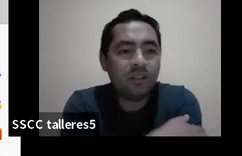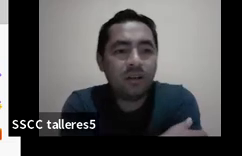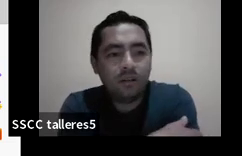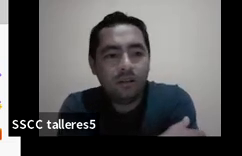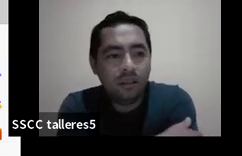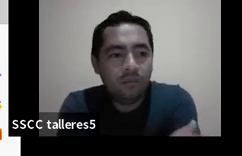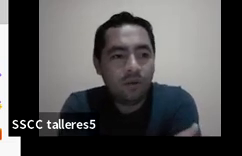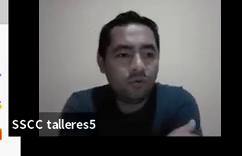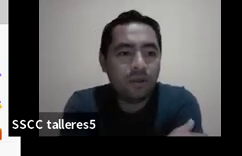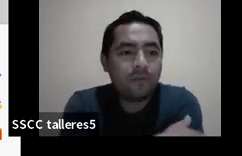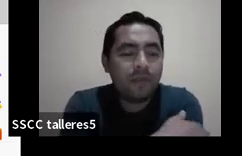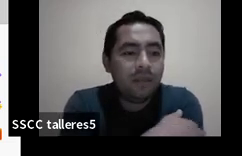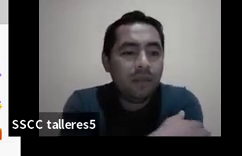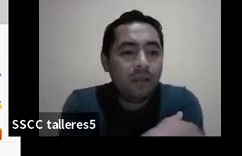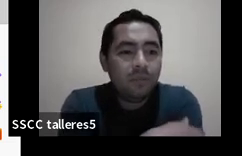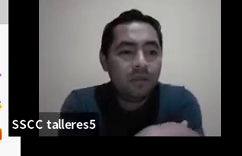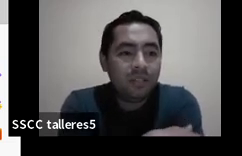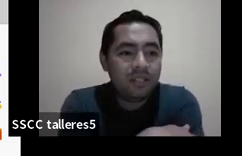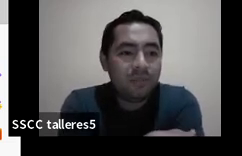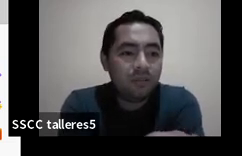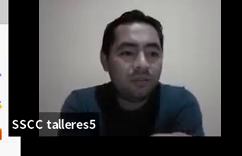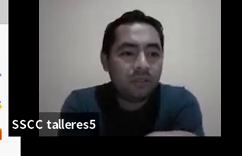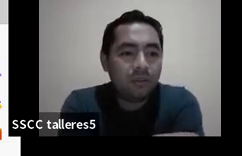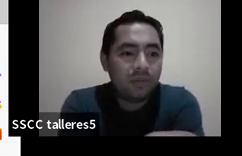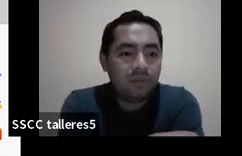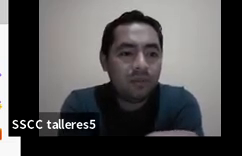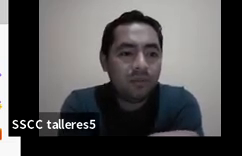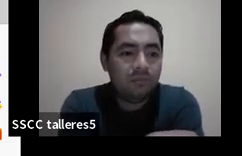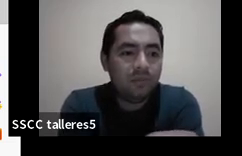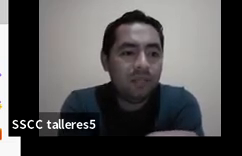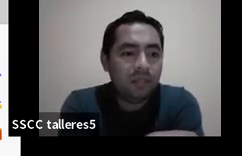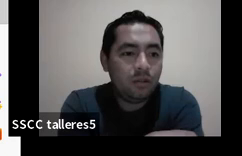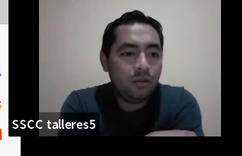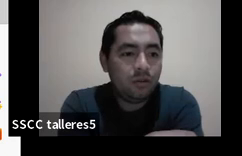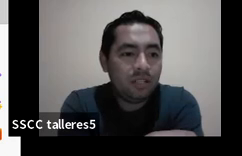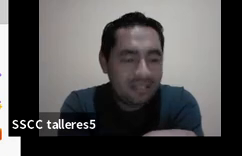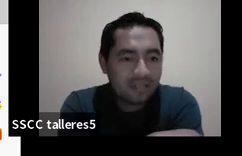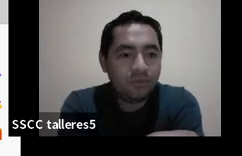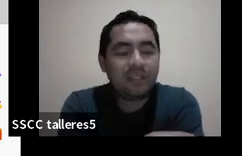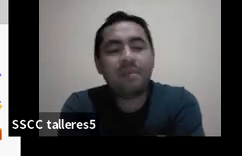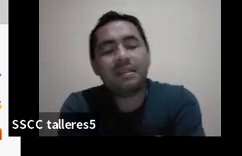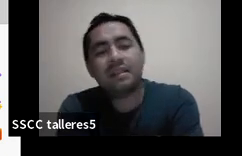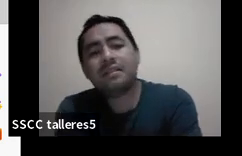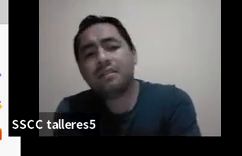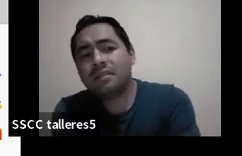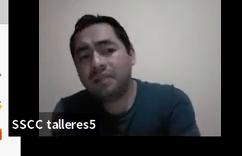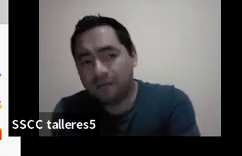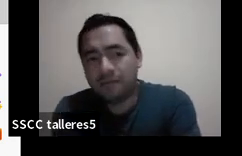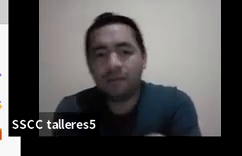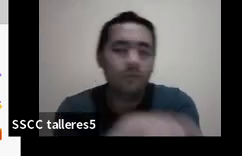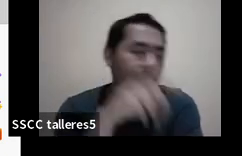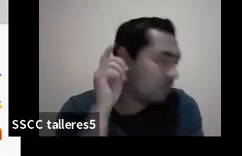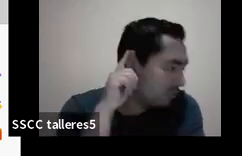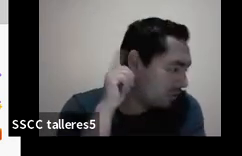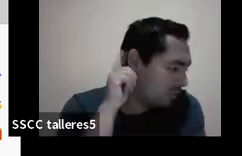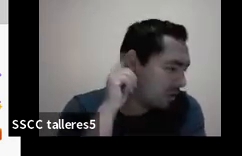con sordera hipoacusia puede utilizar aparatos auditivos para minorizar su discapacidad. Sí,